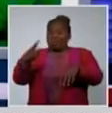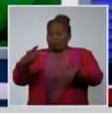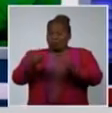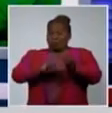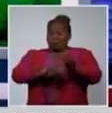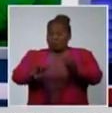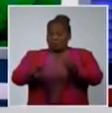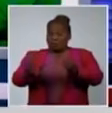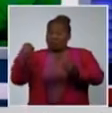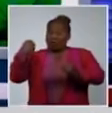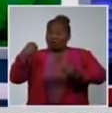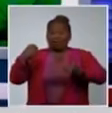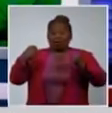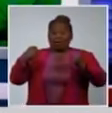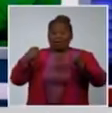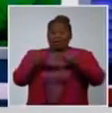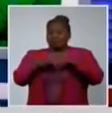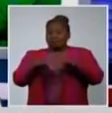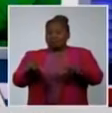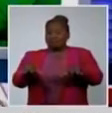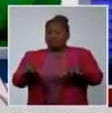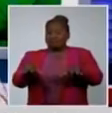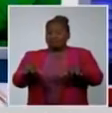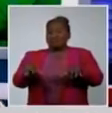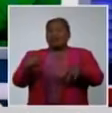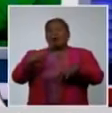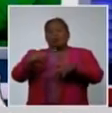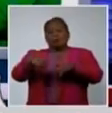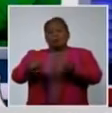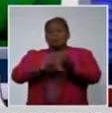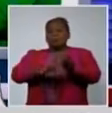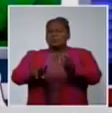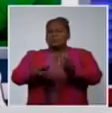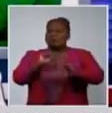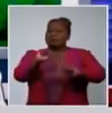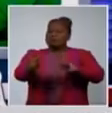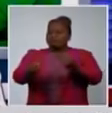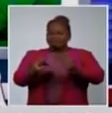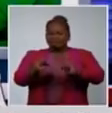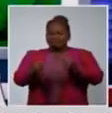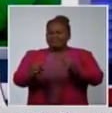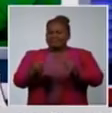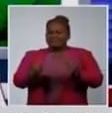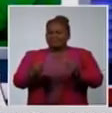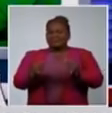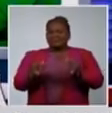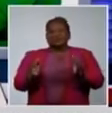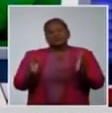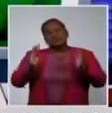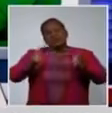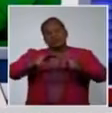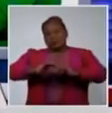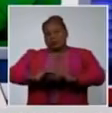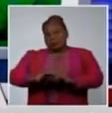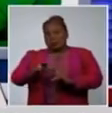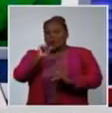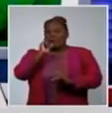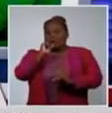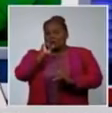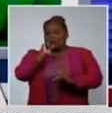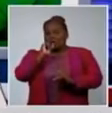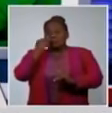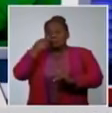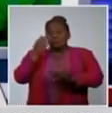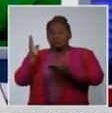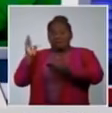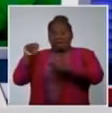importante otras en mente el mundo siempre encuentra y me ponen arriba por complemento que se presenta en